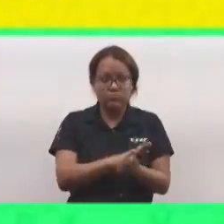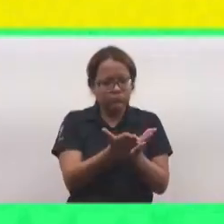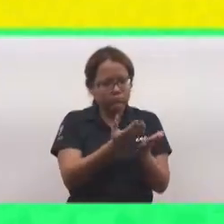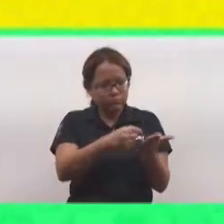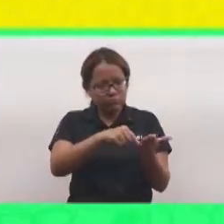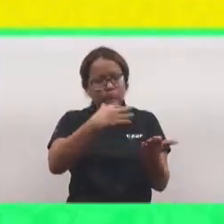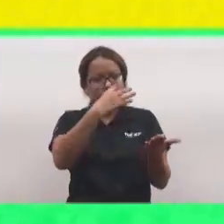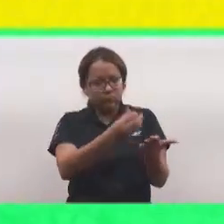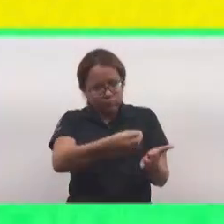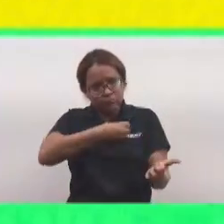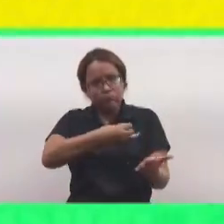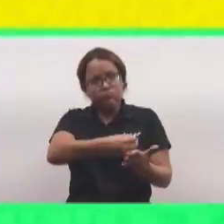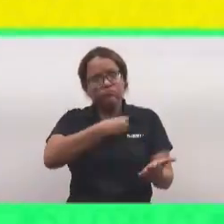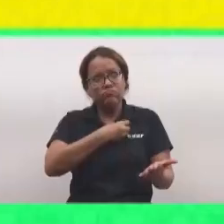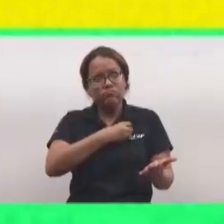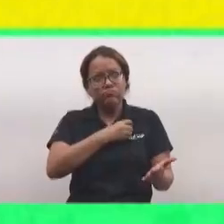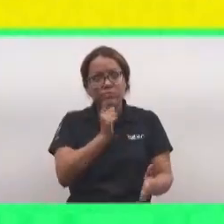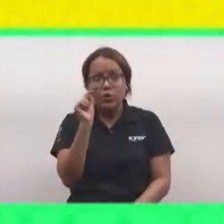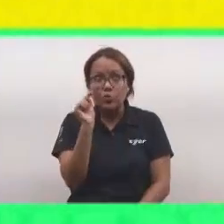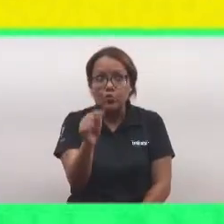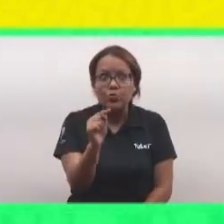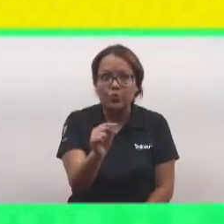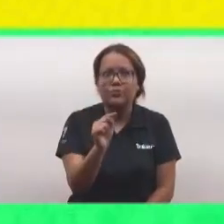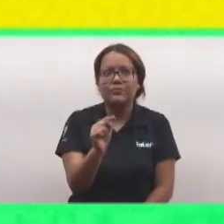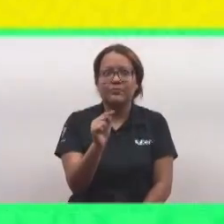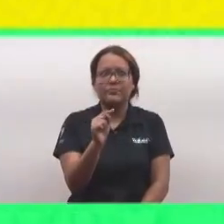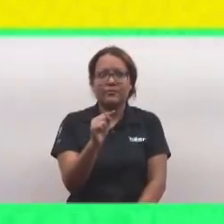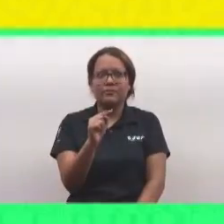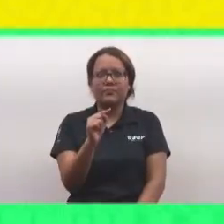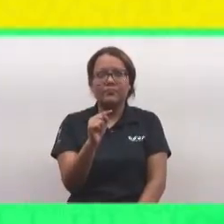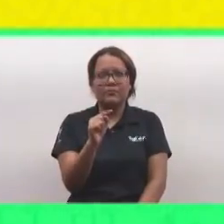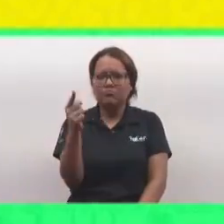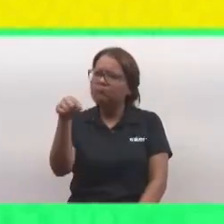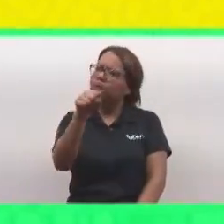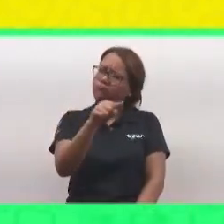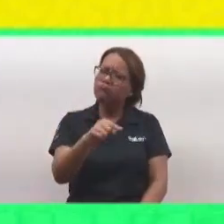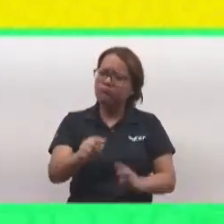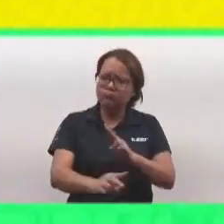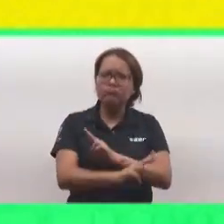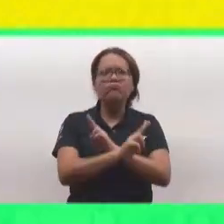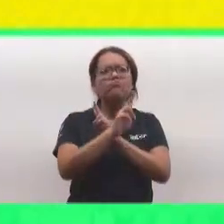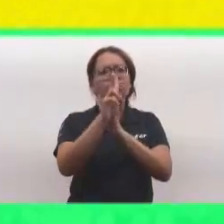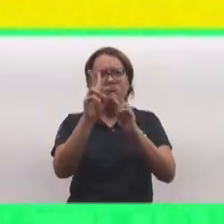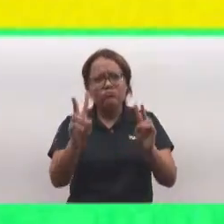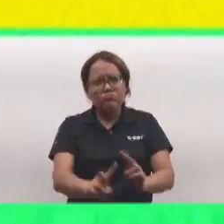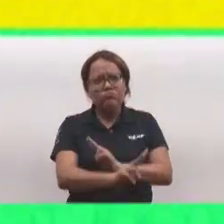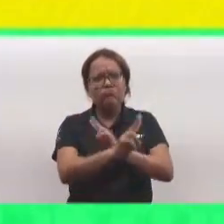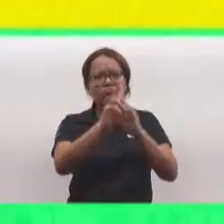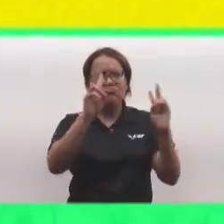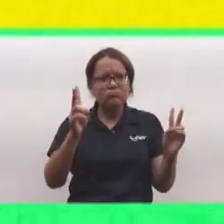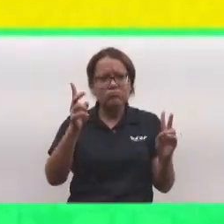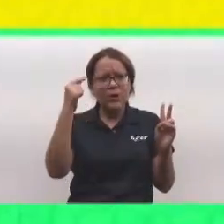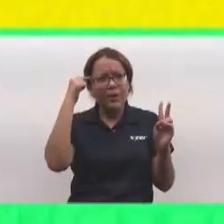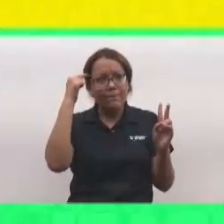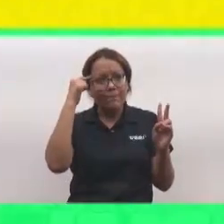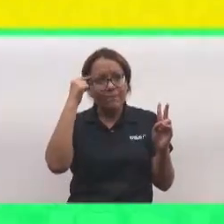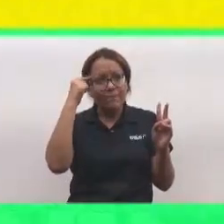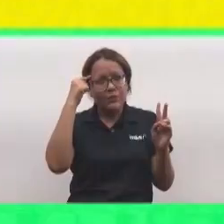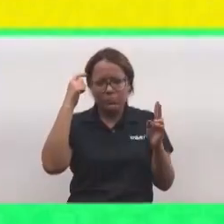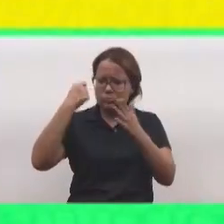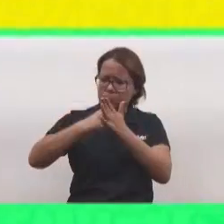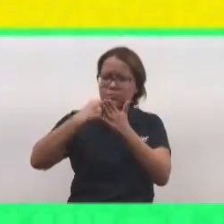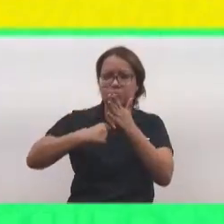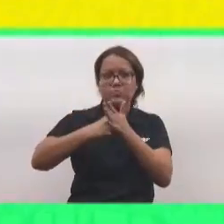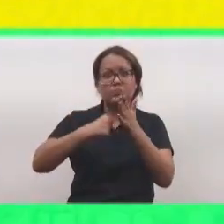Versículo 3: tú guardarás en completa paz aquel cuyo pensamiento en ti